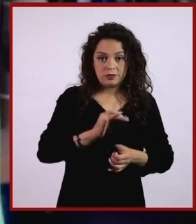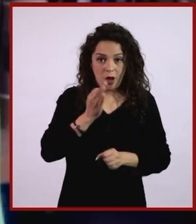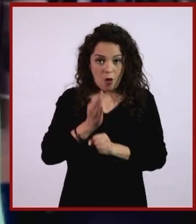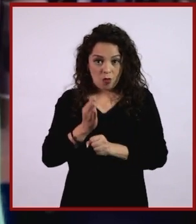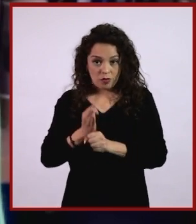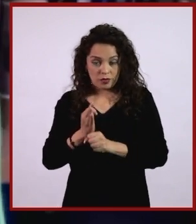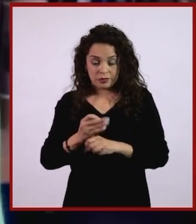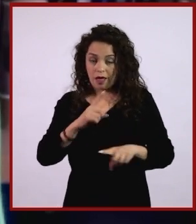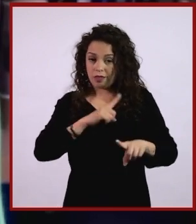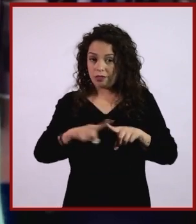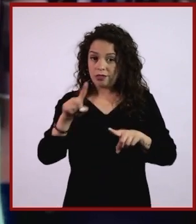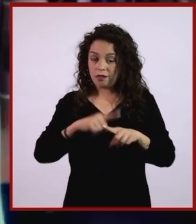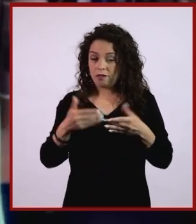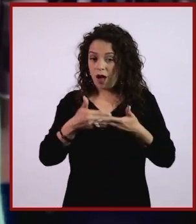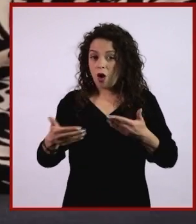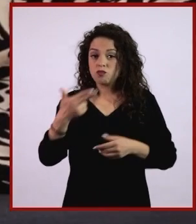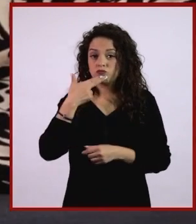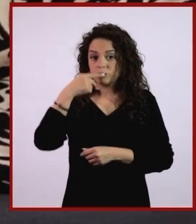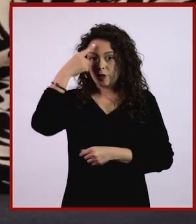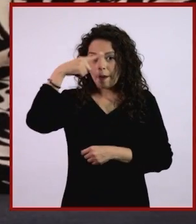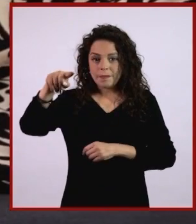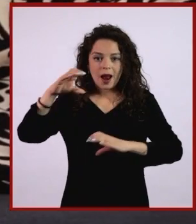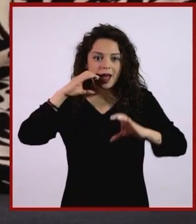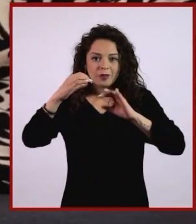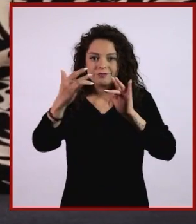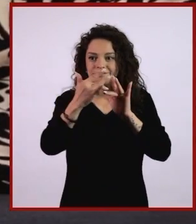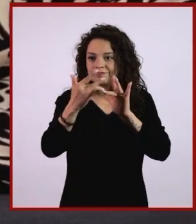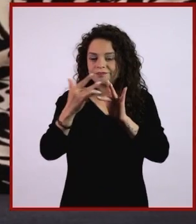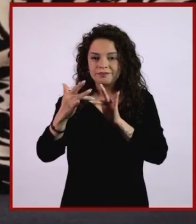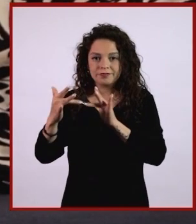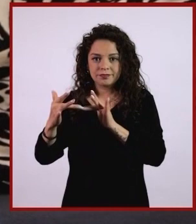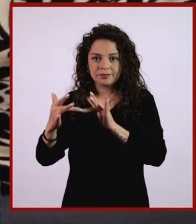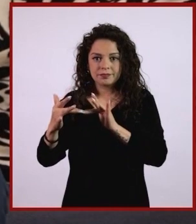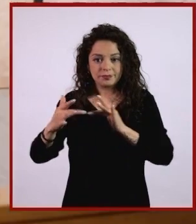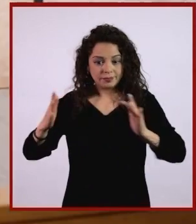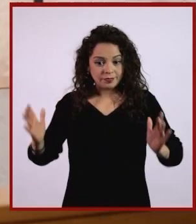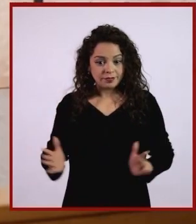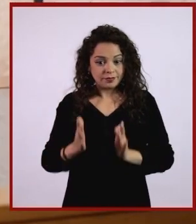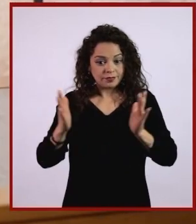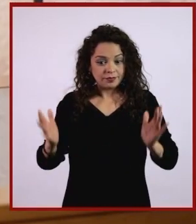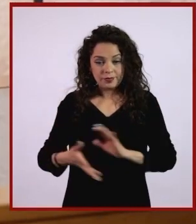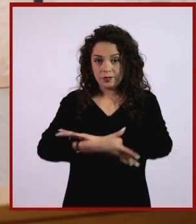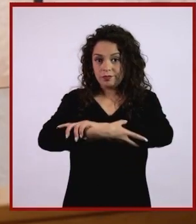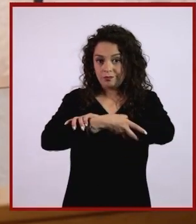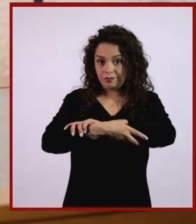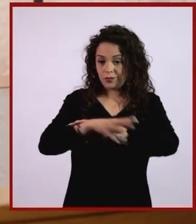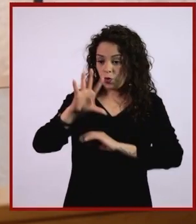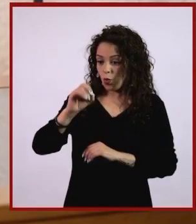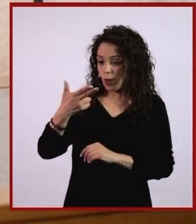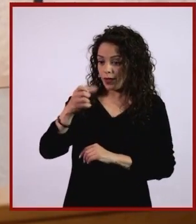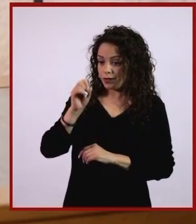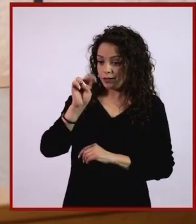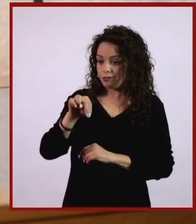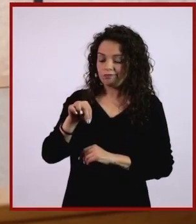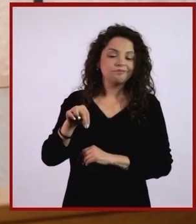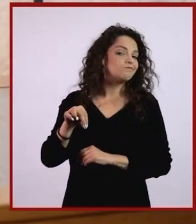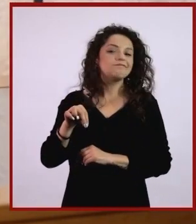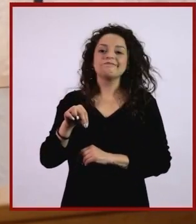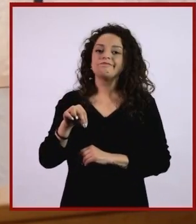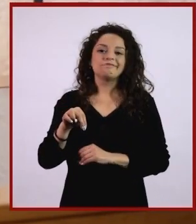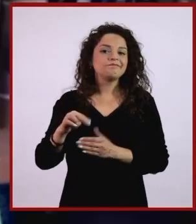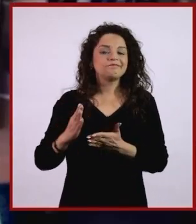sociales y todas las herramientas que usamos ahora para comunicarnos, lejos de fomentar la cohesión social, esas redes lo que fomentan